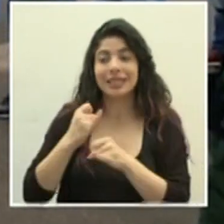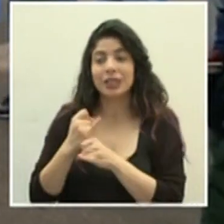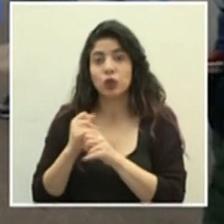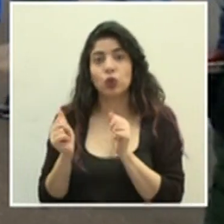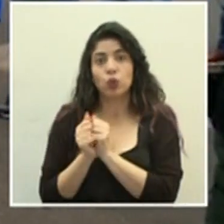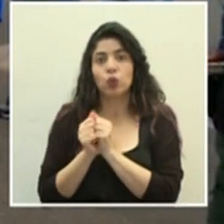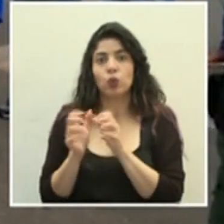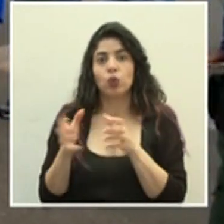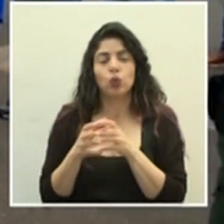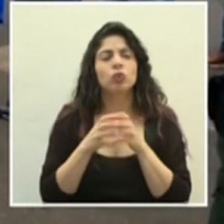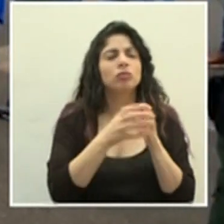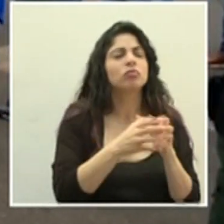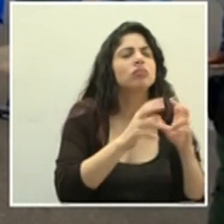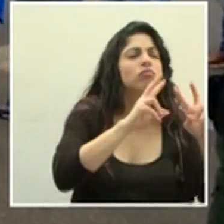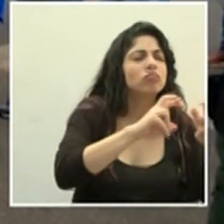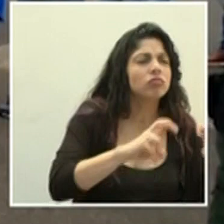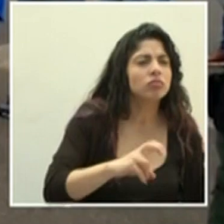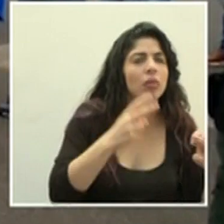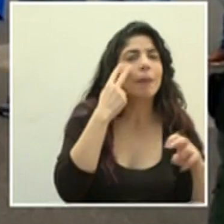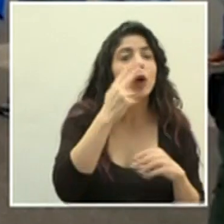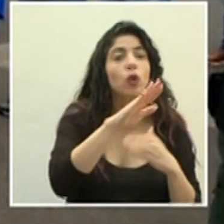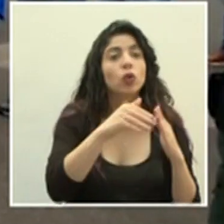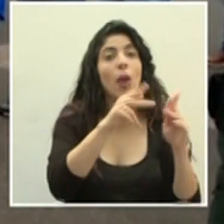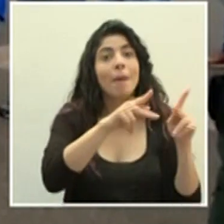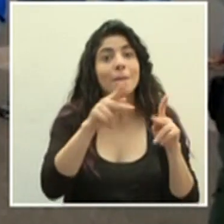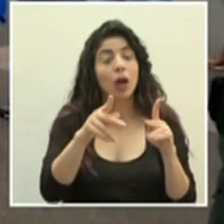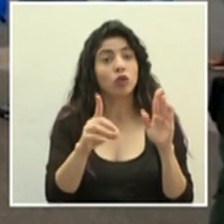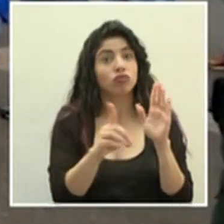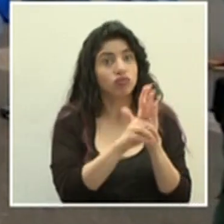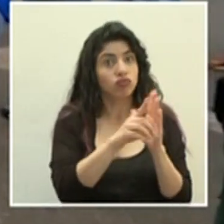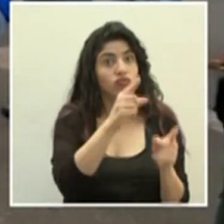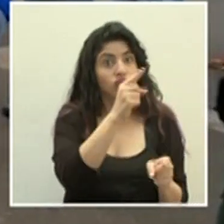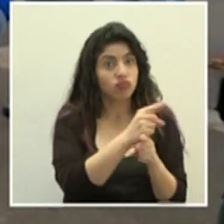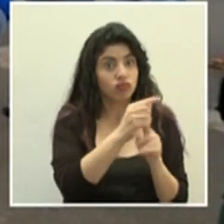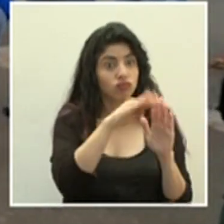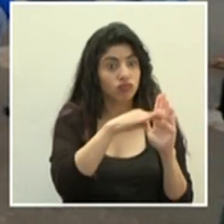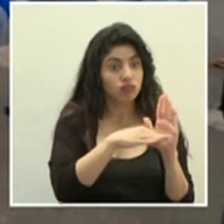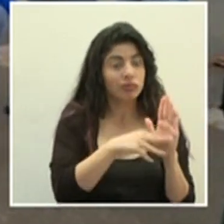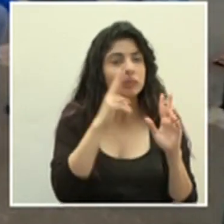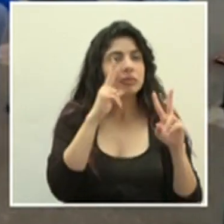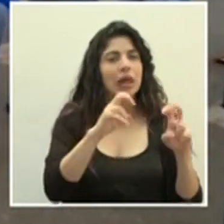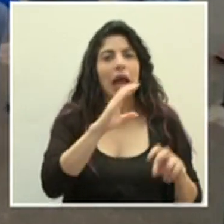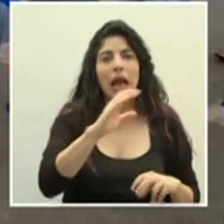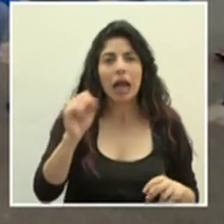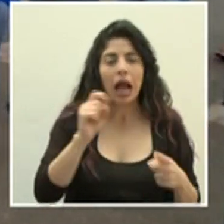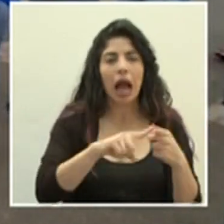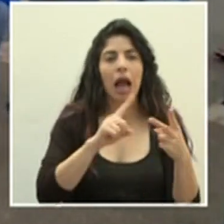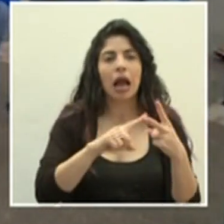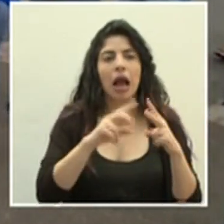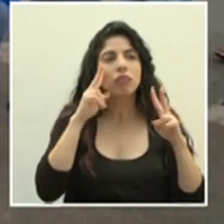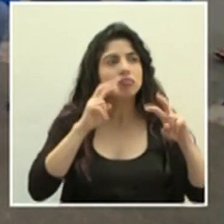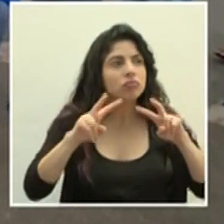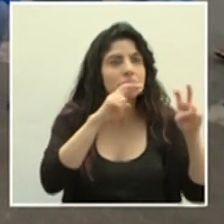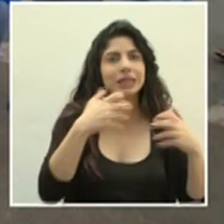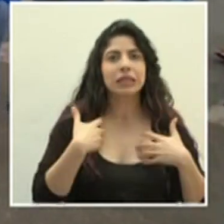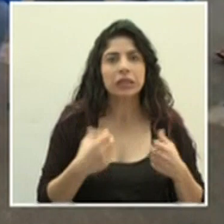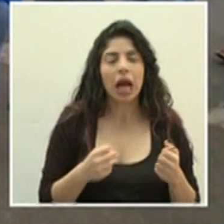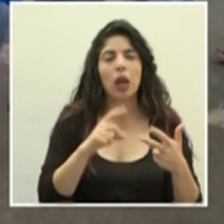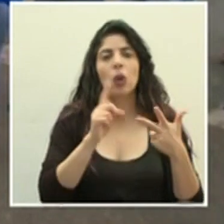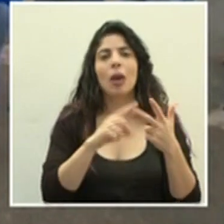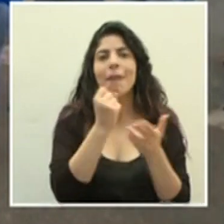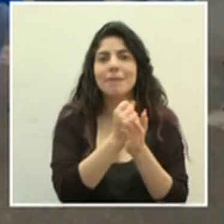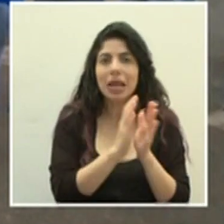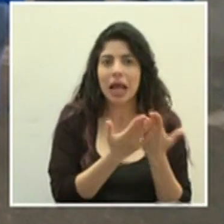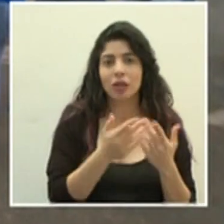interinstitucional para corroborar de que todas las personas estén a derecho, verificando el tema de caja, el tema sanitario, el tema migratorio. Bueno,